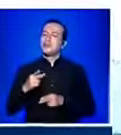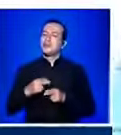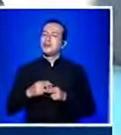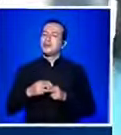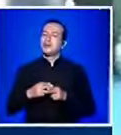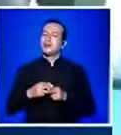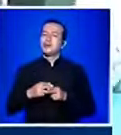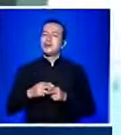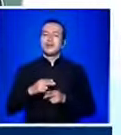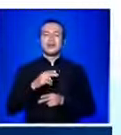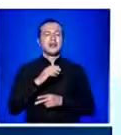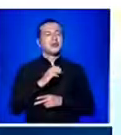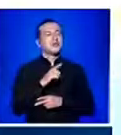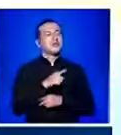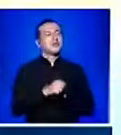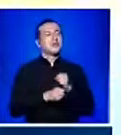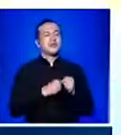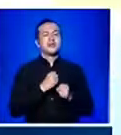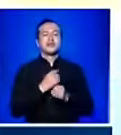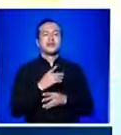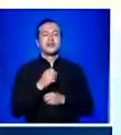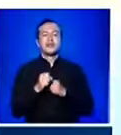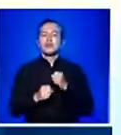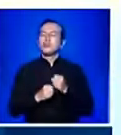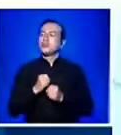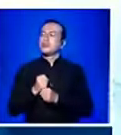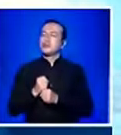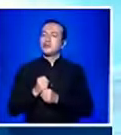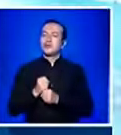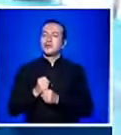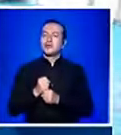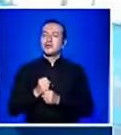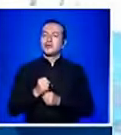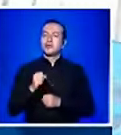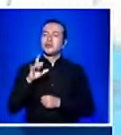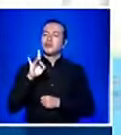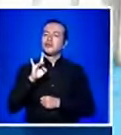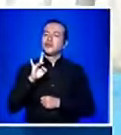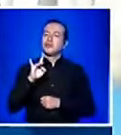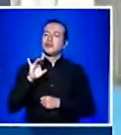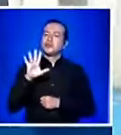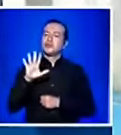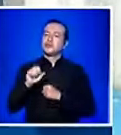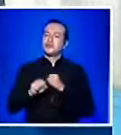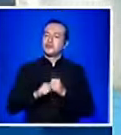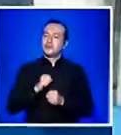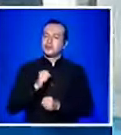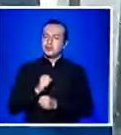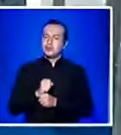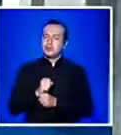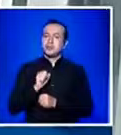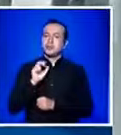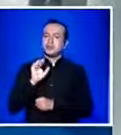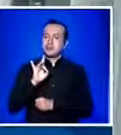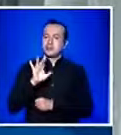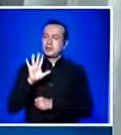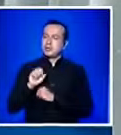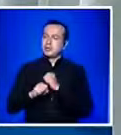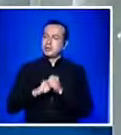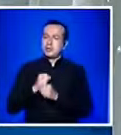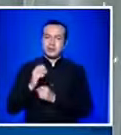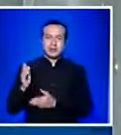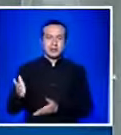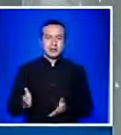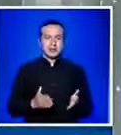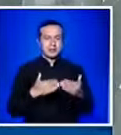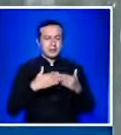Evasqui. Sí, ¿cuántos añitos tiene? Yo estoy en 85. 85 años. Vamos a